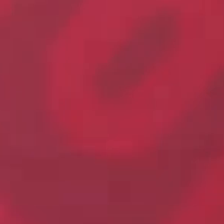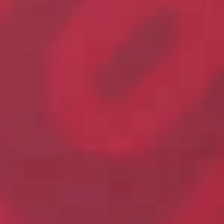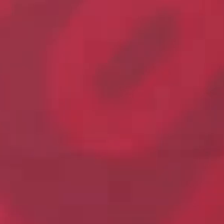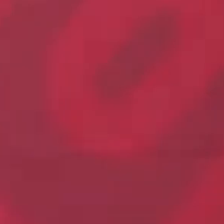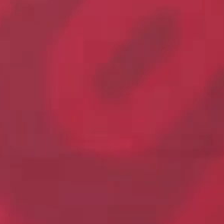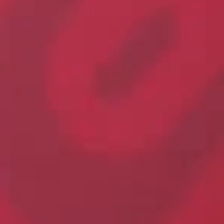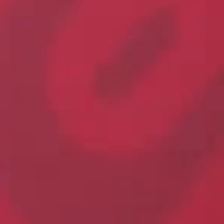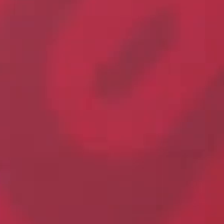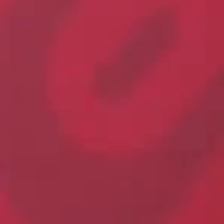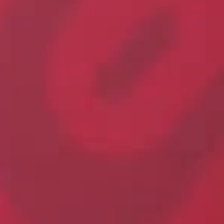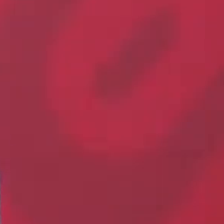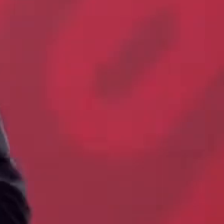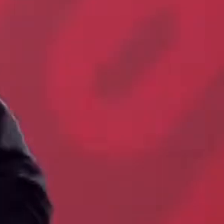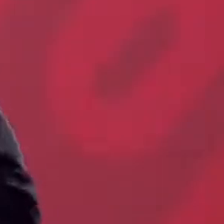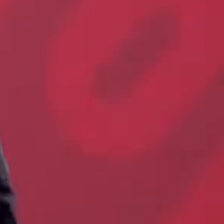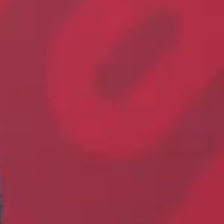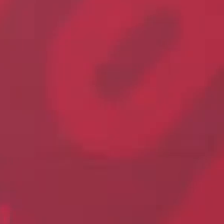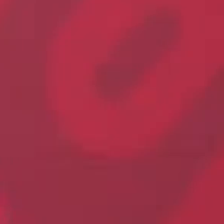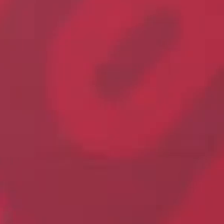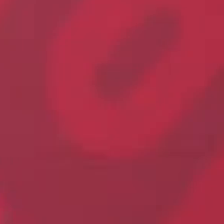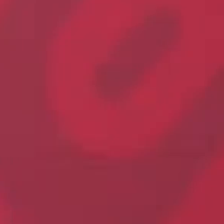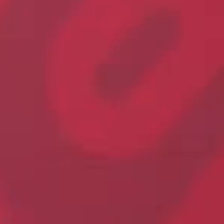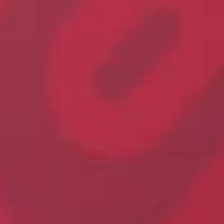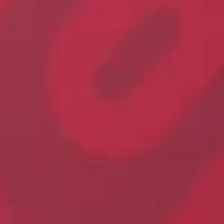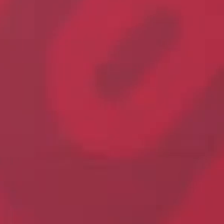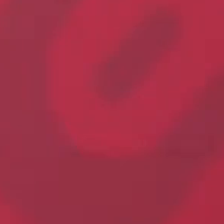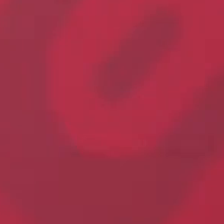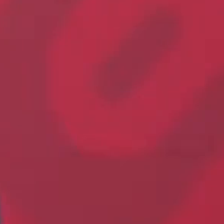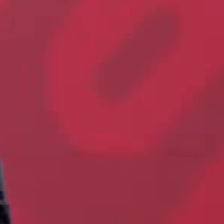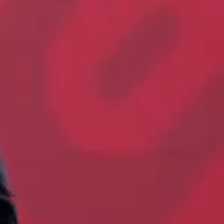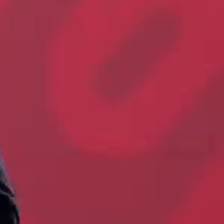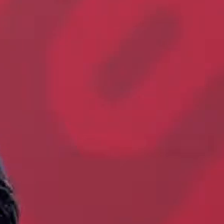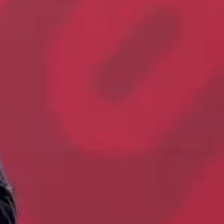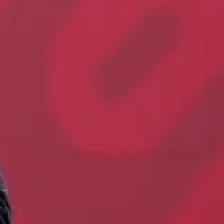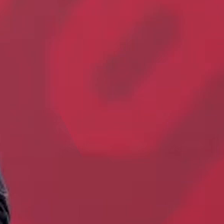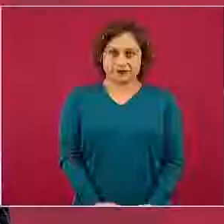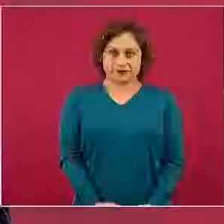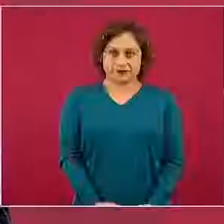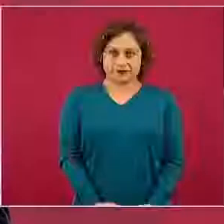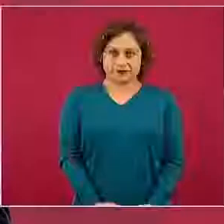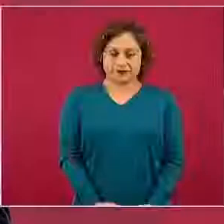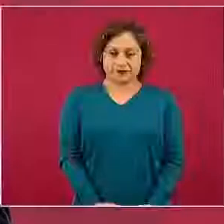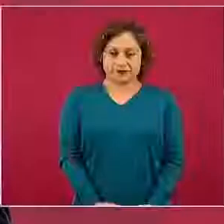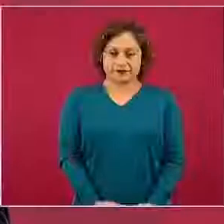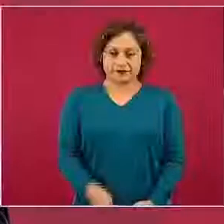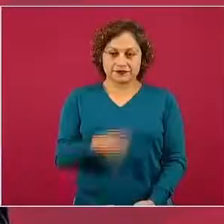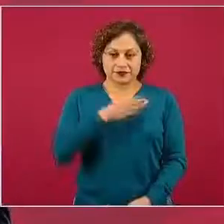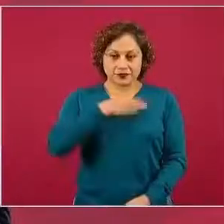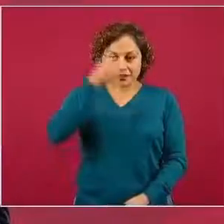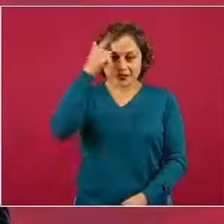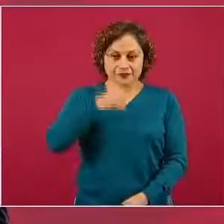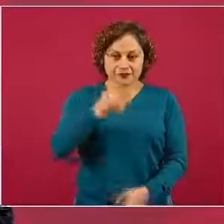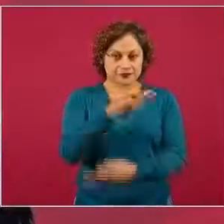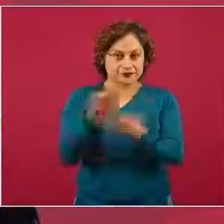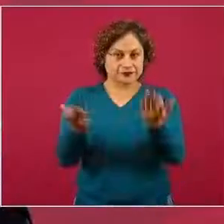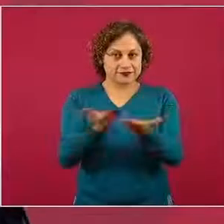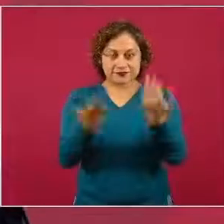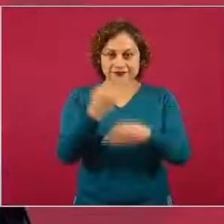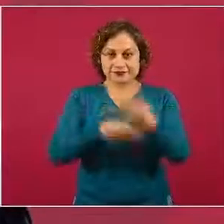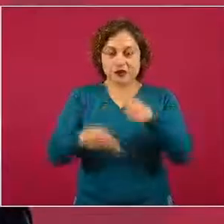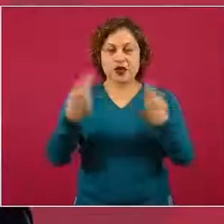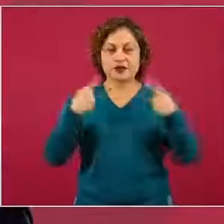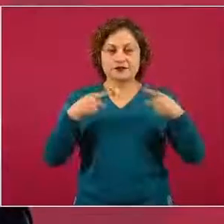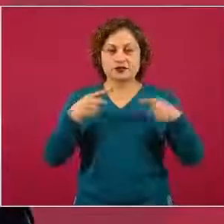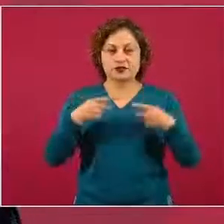Muy buenas noches a todas las personas que ya sea de manera presencial o virtual atienden esta